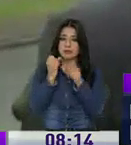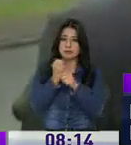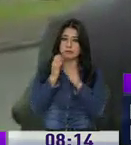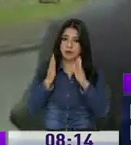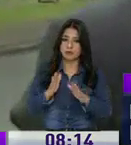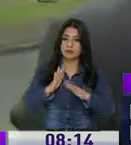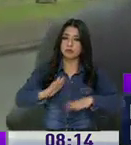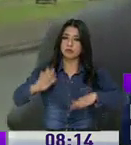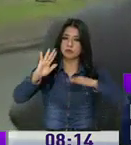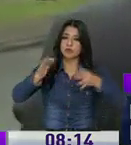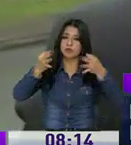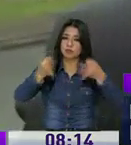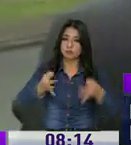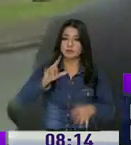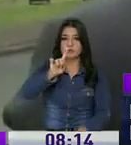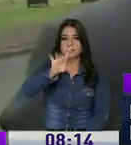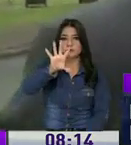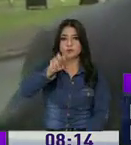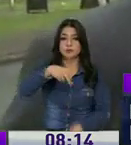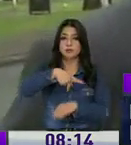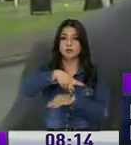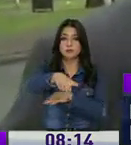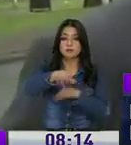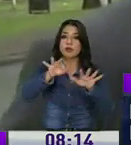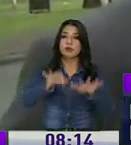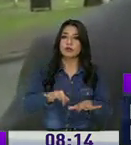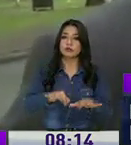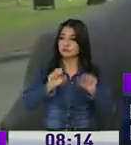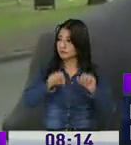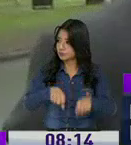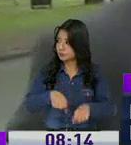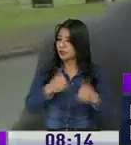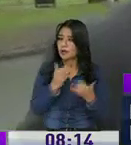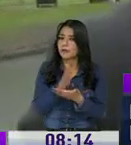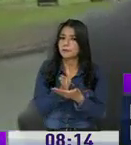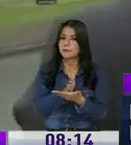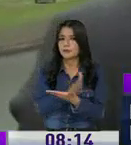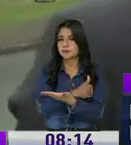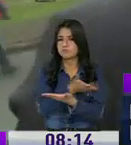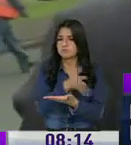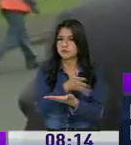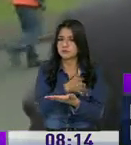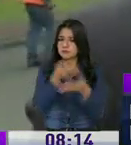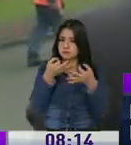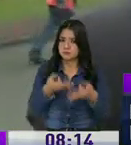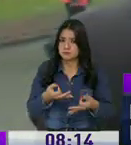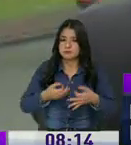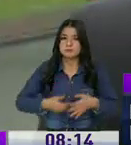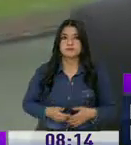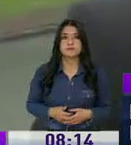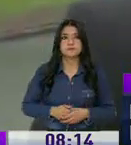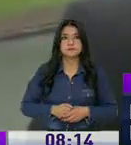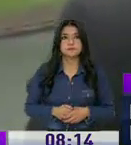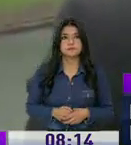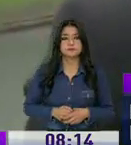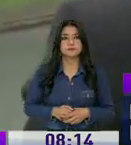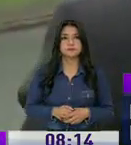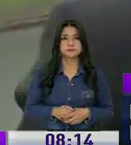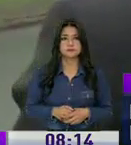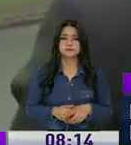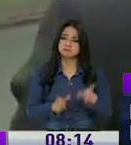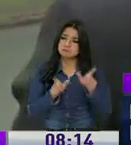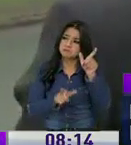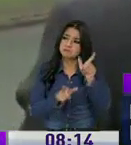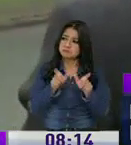nuestro compromiso de los 150 kilómetros en 8 meses y de esa manera pues cumplir con la